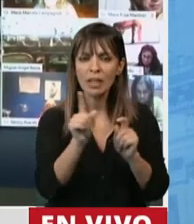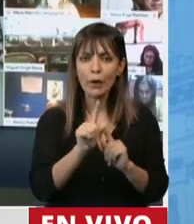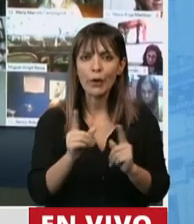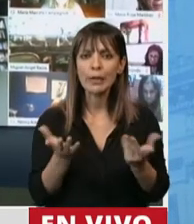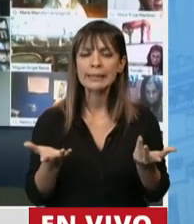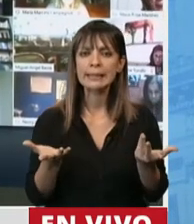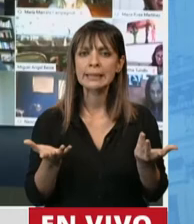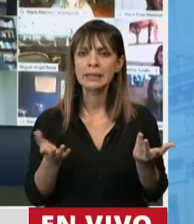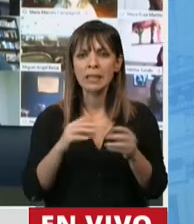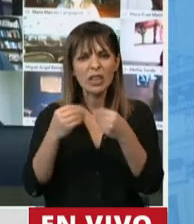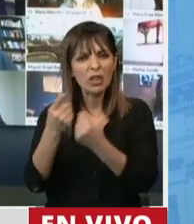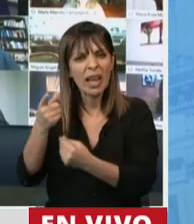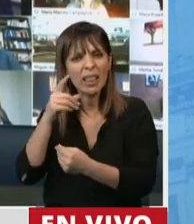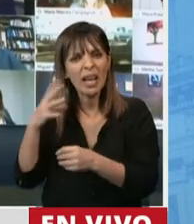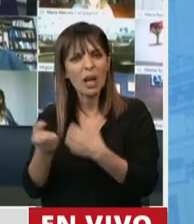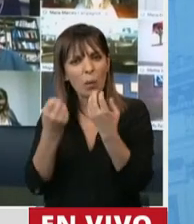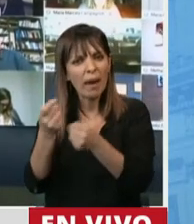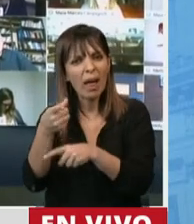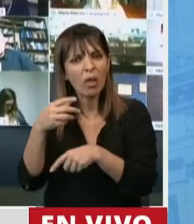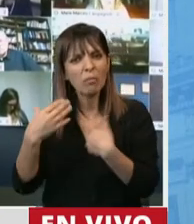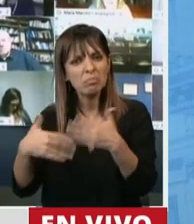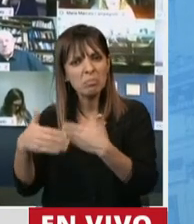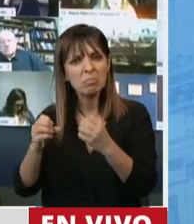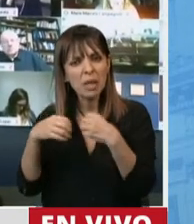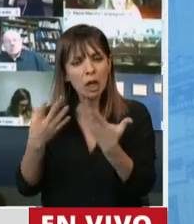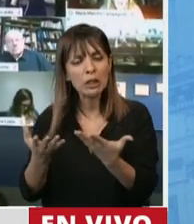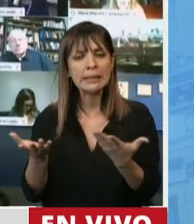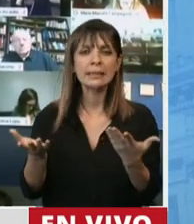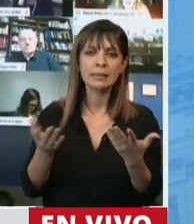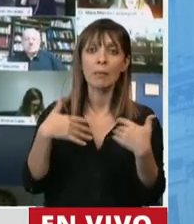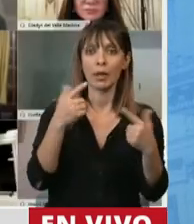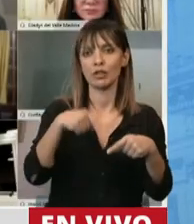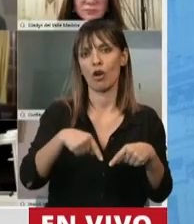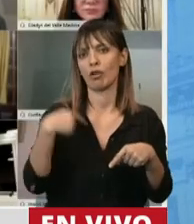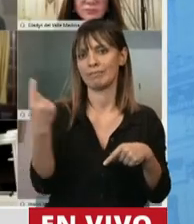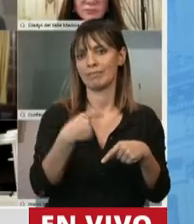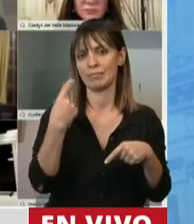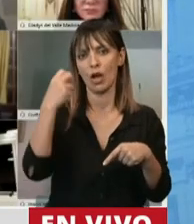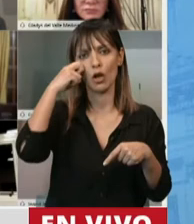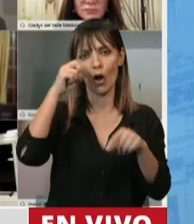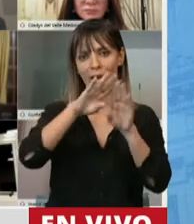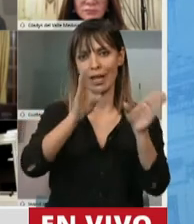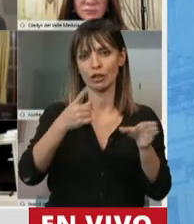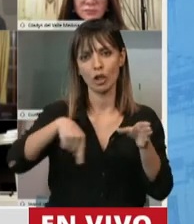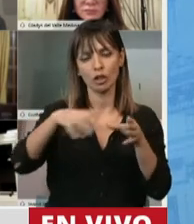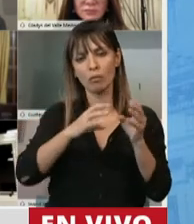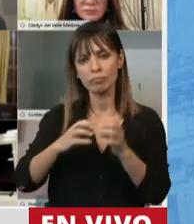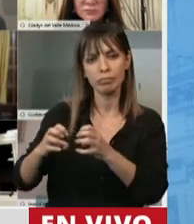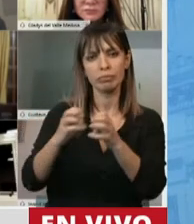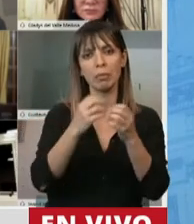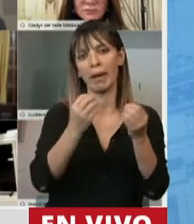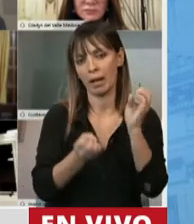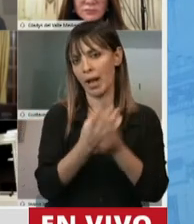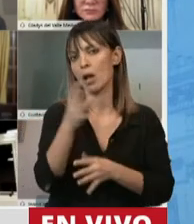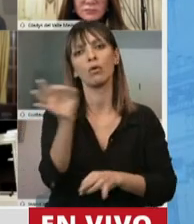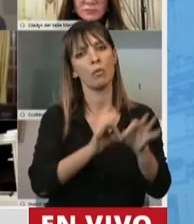14.000 recuperados. Es por eso que hoy este honorable cuerpo viene a reunirse a generar un